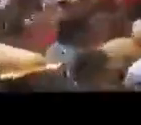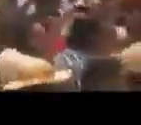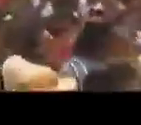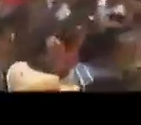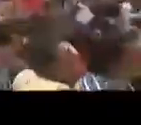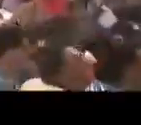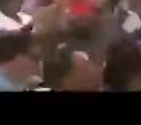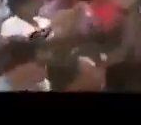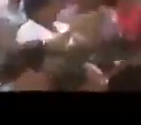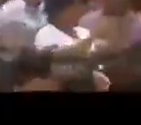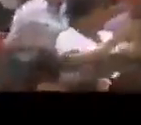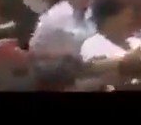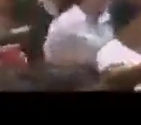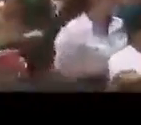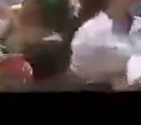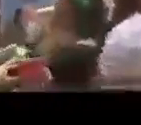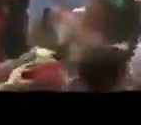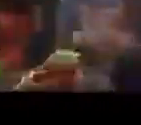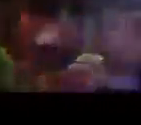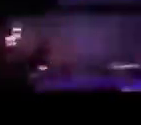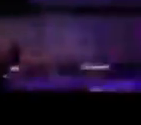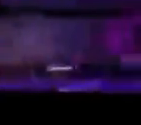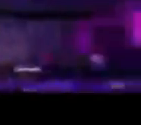el Festival de la Revolución.